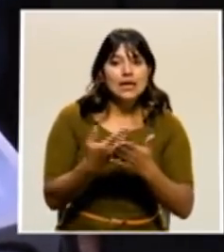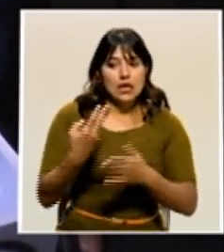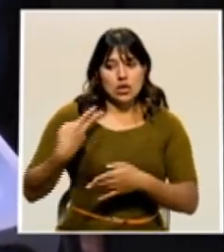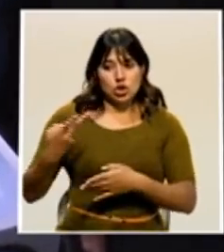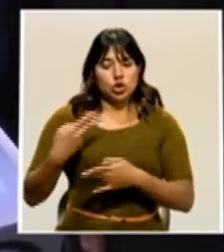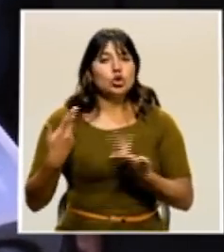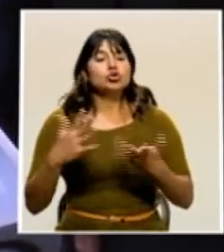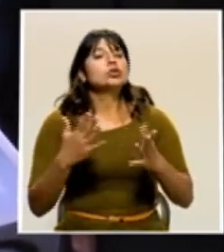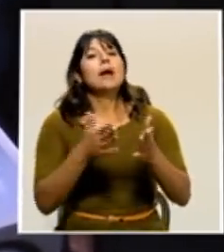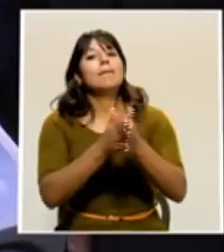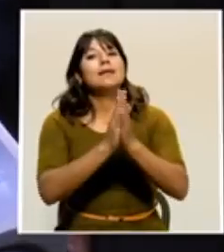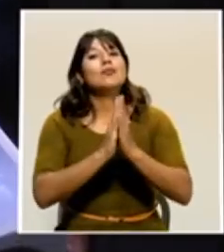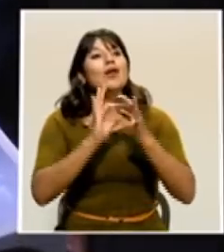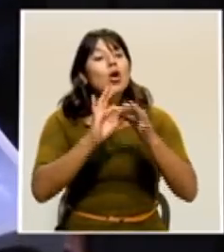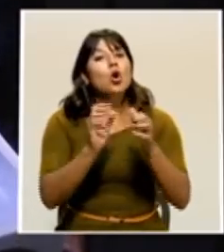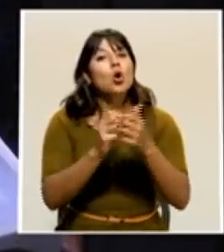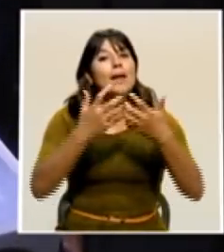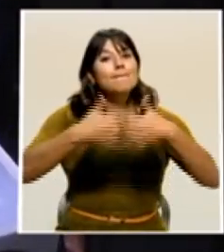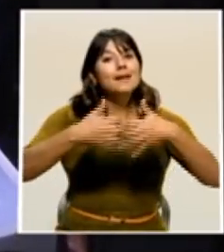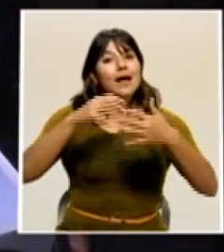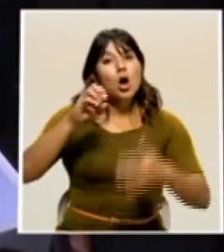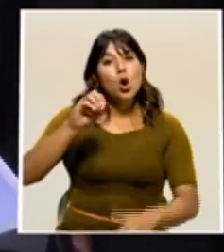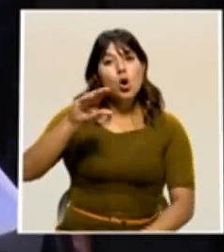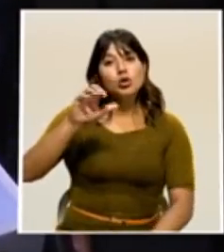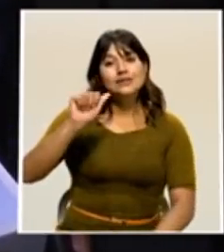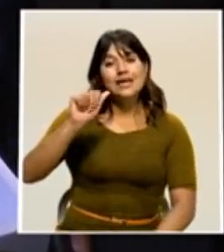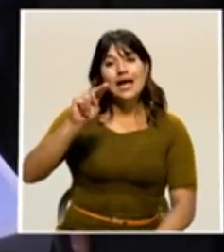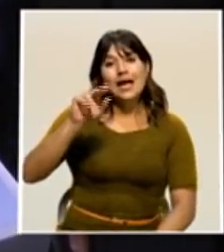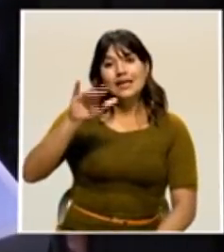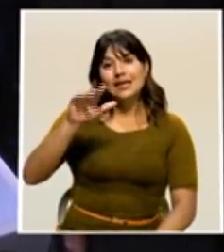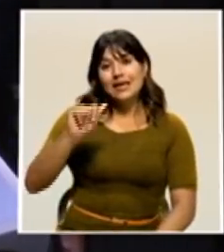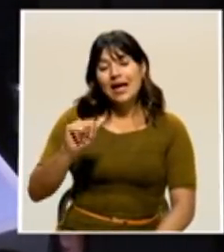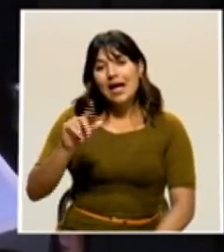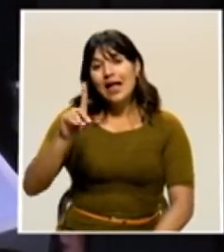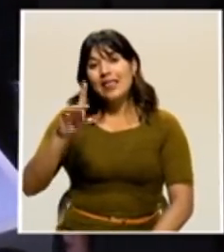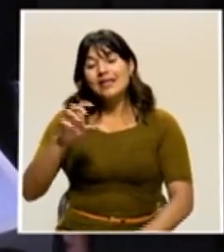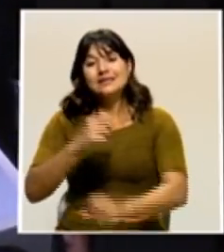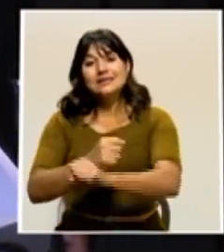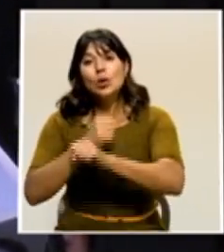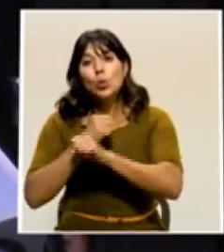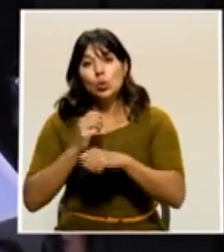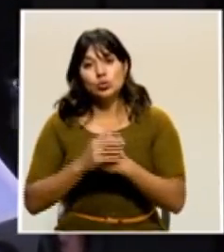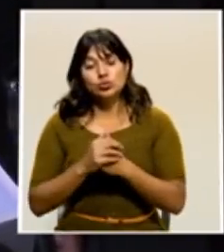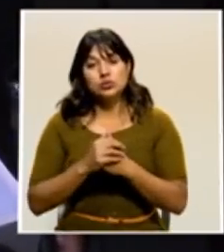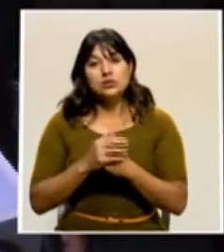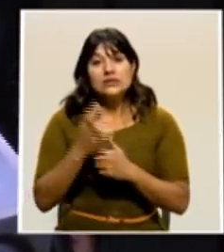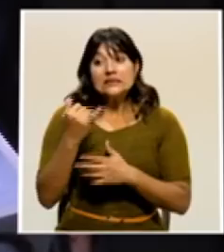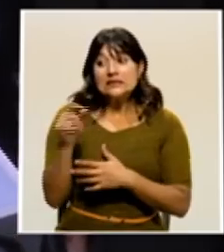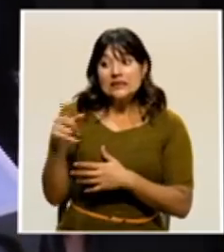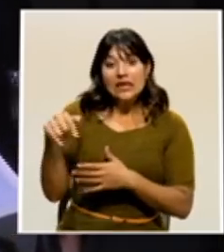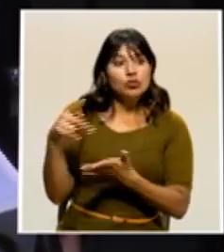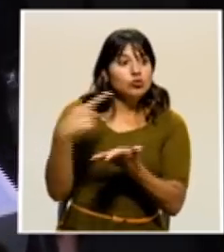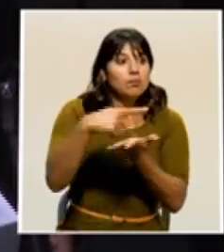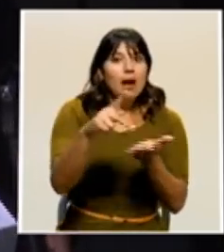acerca de Oceánica de Seguros, por ejemplo. Porque si Oceánica de Seguros pagaba Aquí no había causa